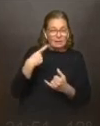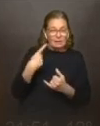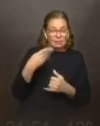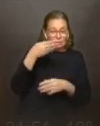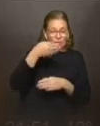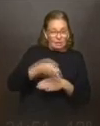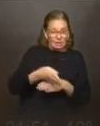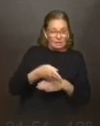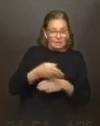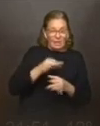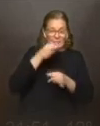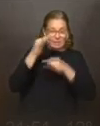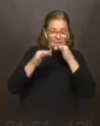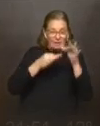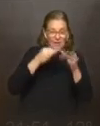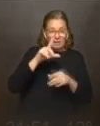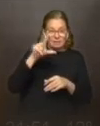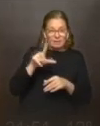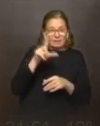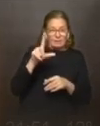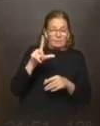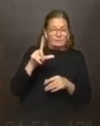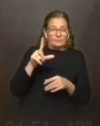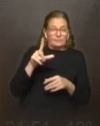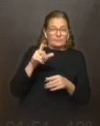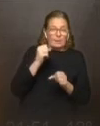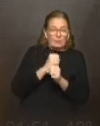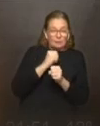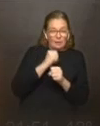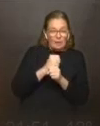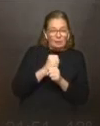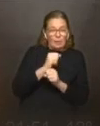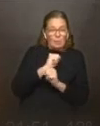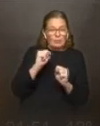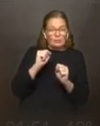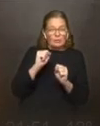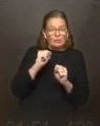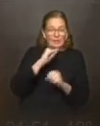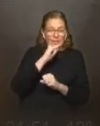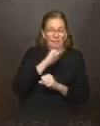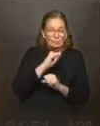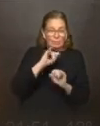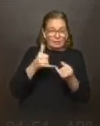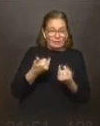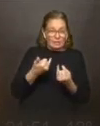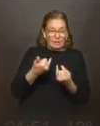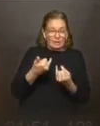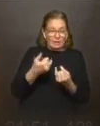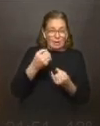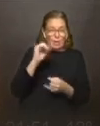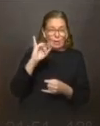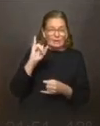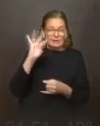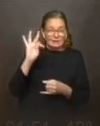ir a declarar en secundaria. Estamos trabajando en la posible ampliación de la denuncia que nosotros ya tenemos colocada en OIT